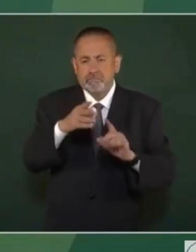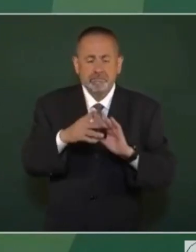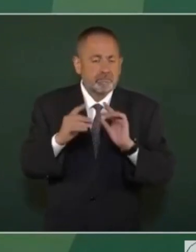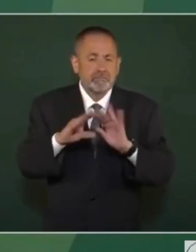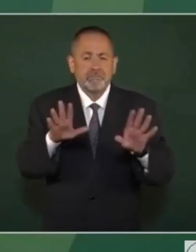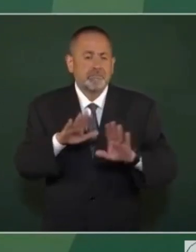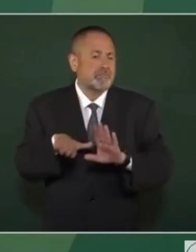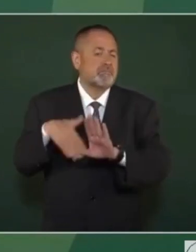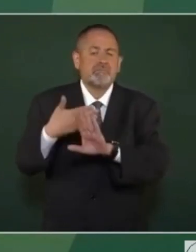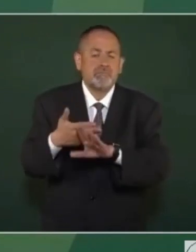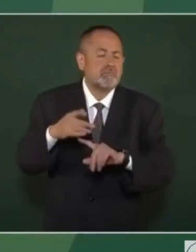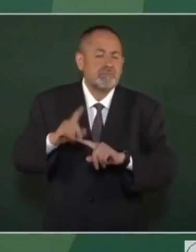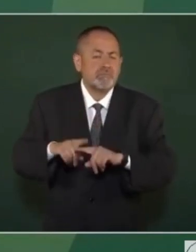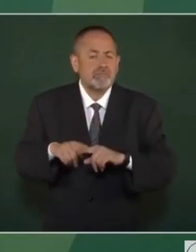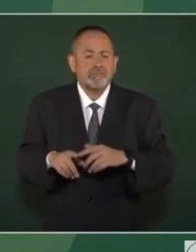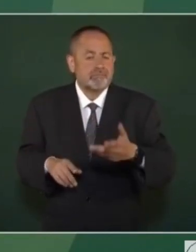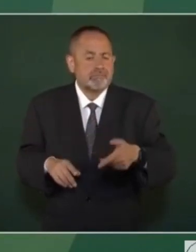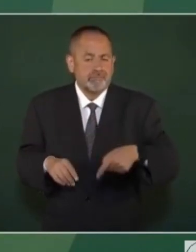claridad